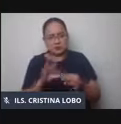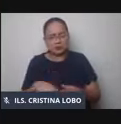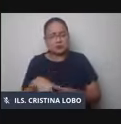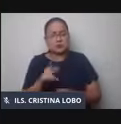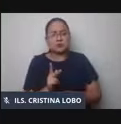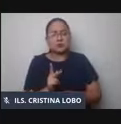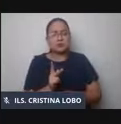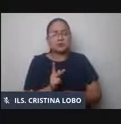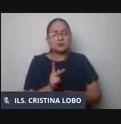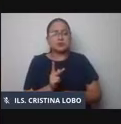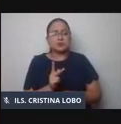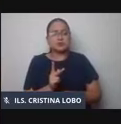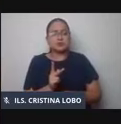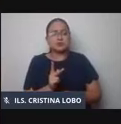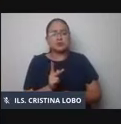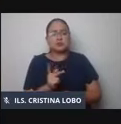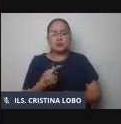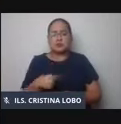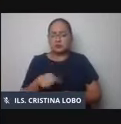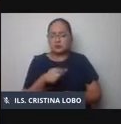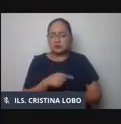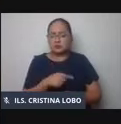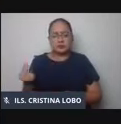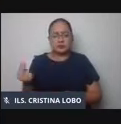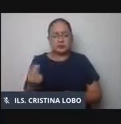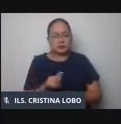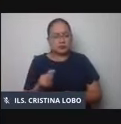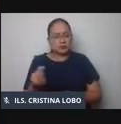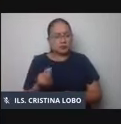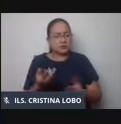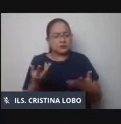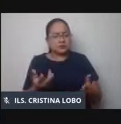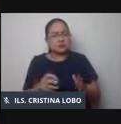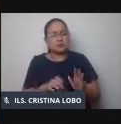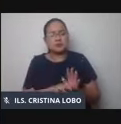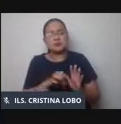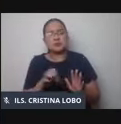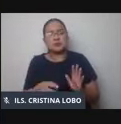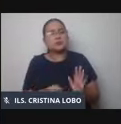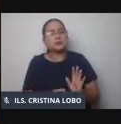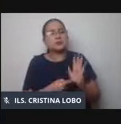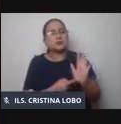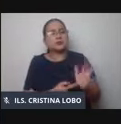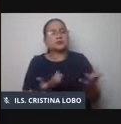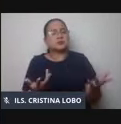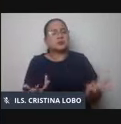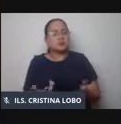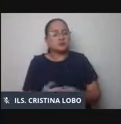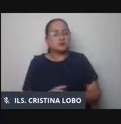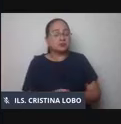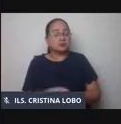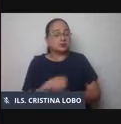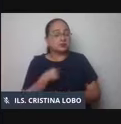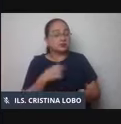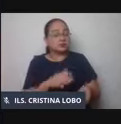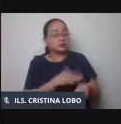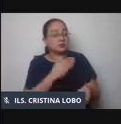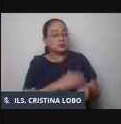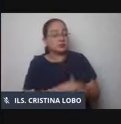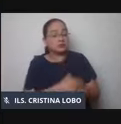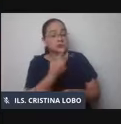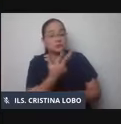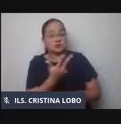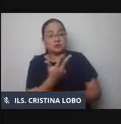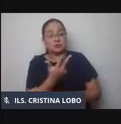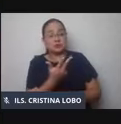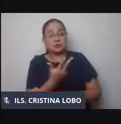entonces necesitamos dar una mentira. Por ejemplo, saqué, no sé, de calificación 8 y yo